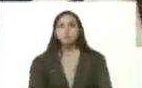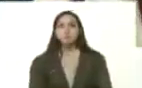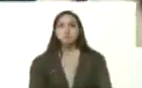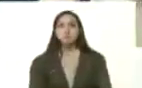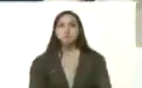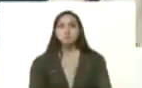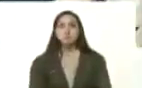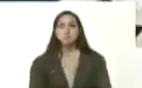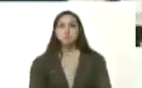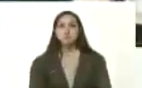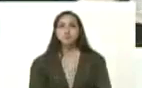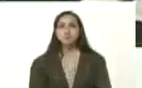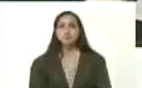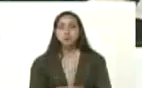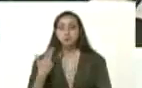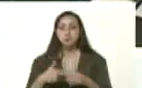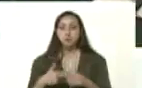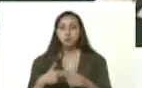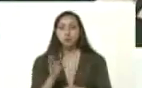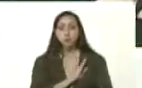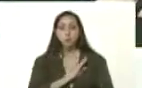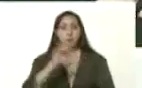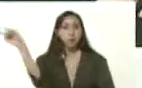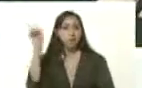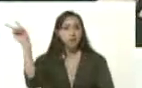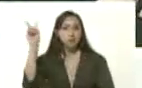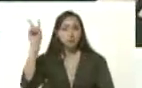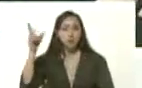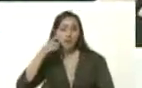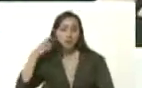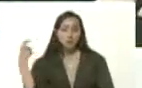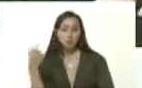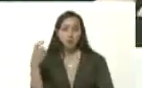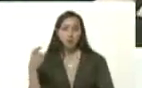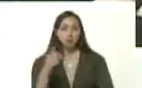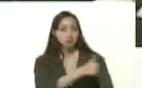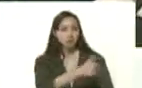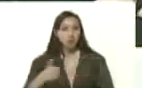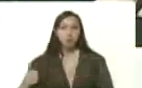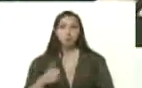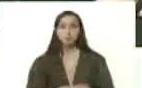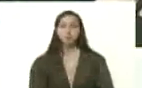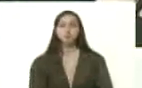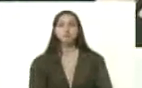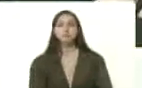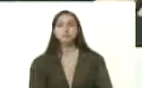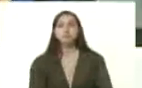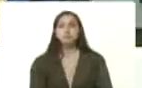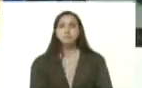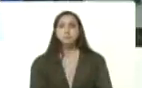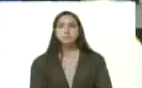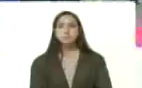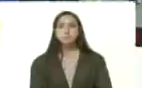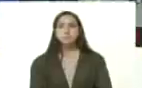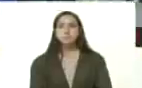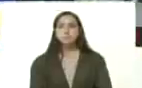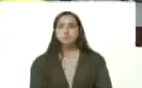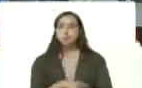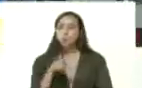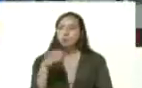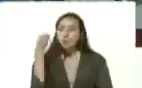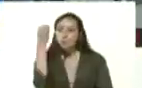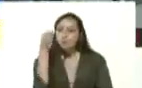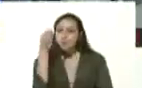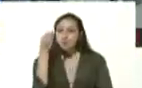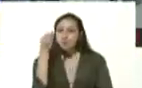Ese petróleo no es de Estados Unidos, ese petróleo es del pueblo de Venezuela. Aspiran ustedes que Juanito Alimaña